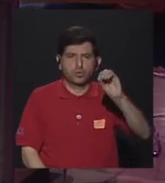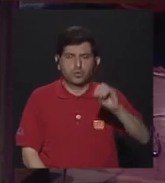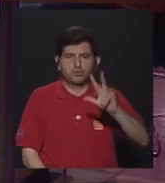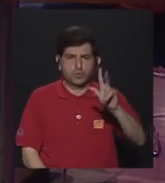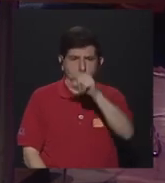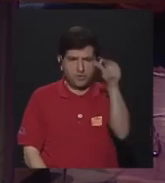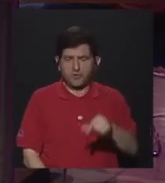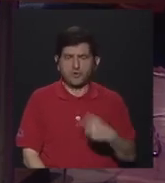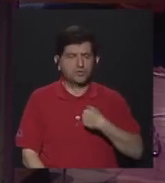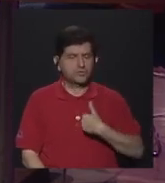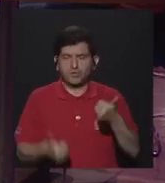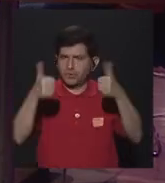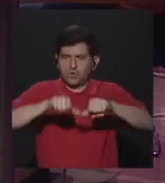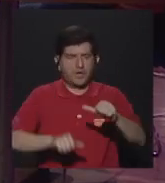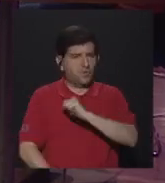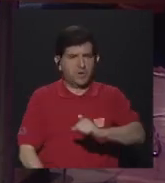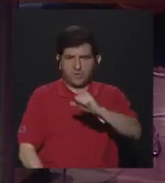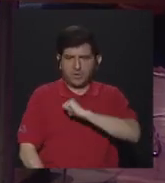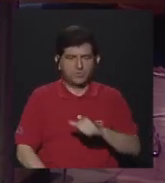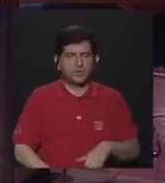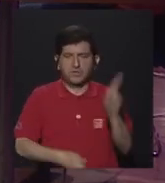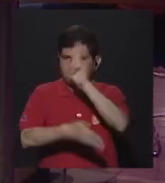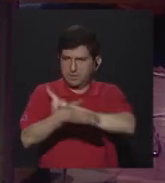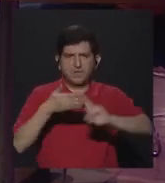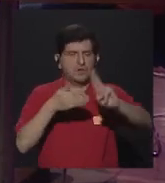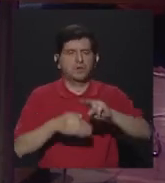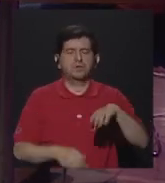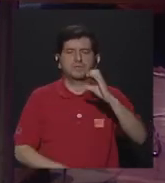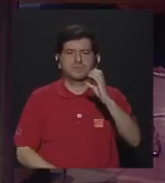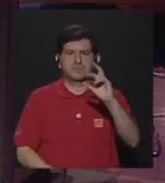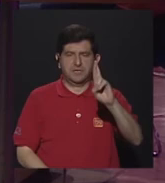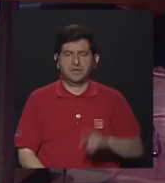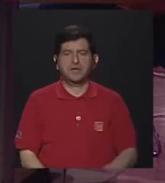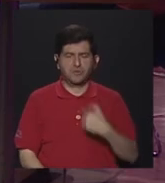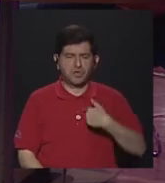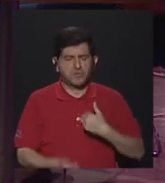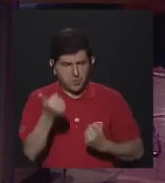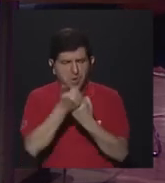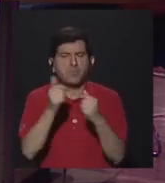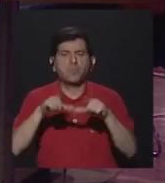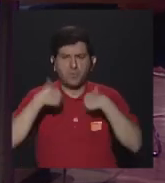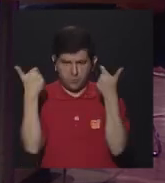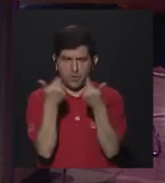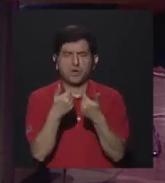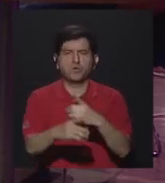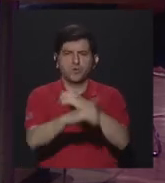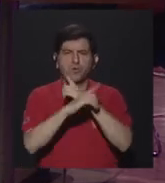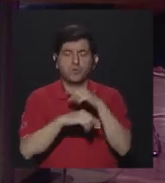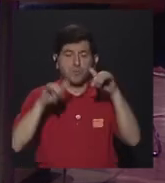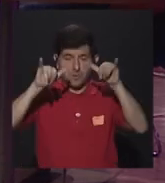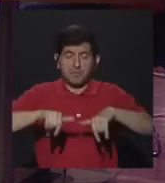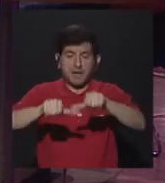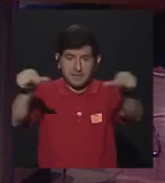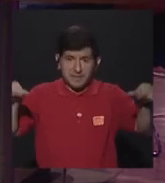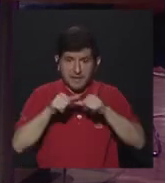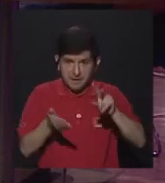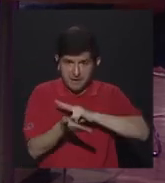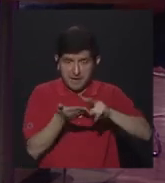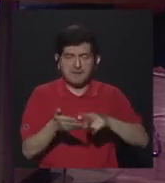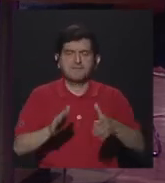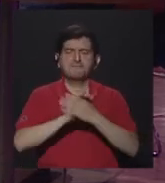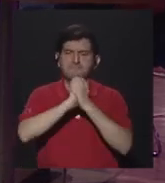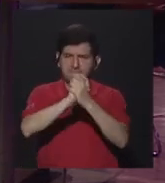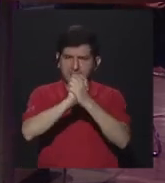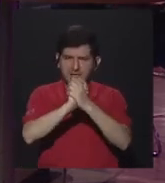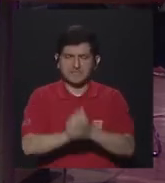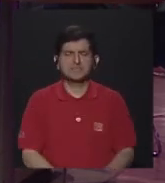desacuerdo con la actitud que han tenido las autoridades del auxerre y estoy de acuerdo con el grupo defensor porque es importante mantener esos espacios verdes felicidad